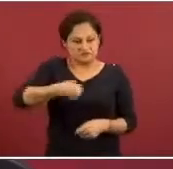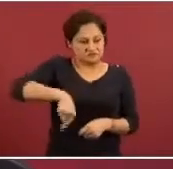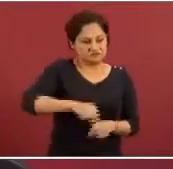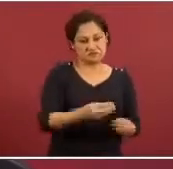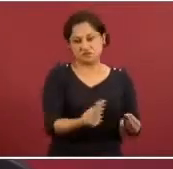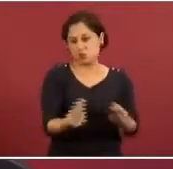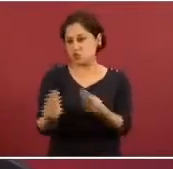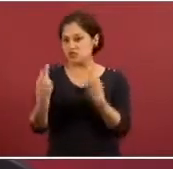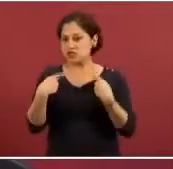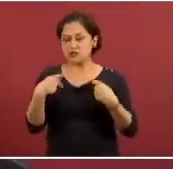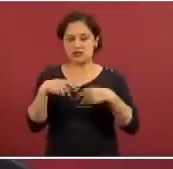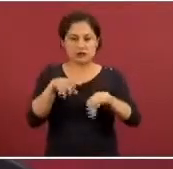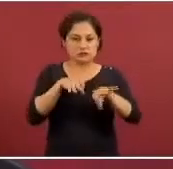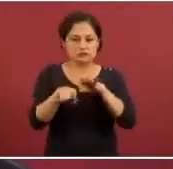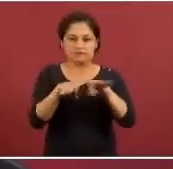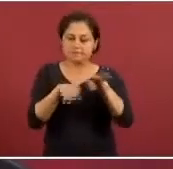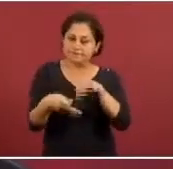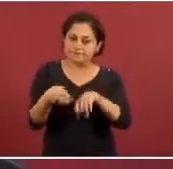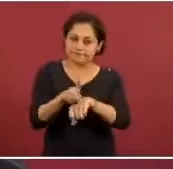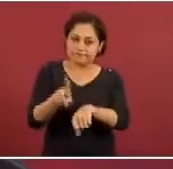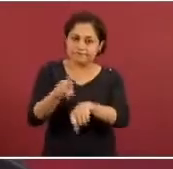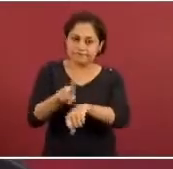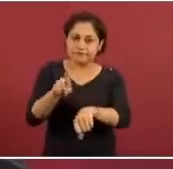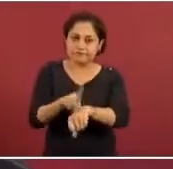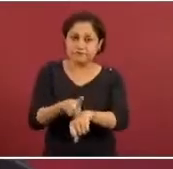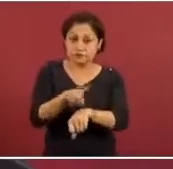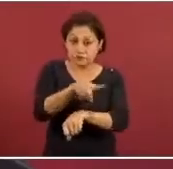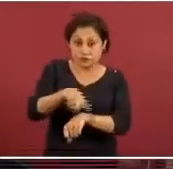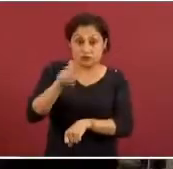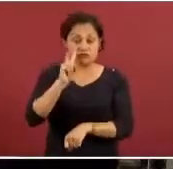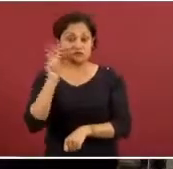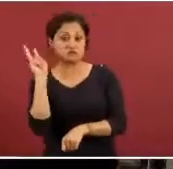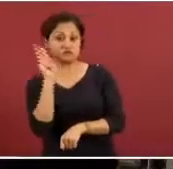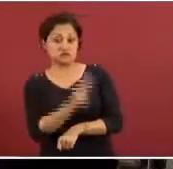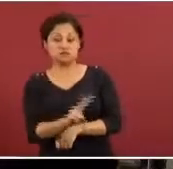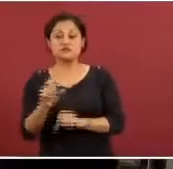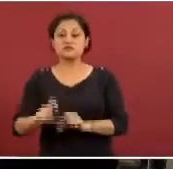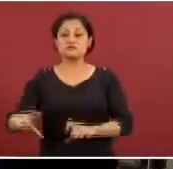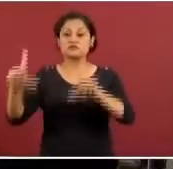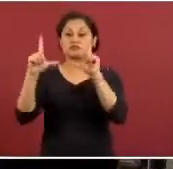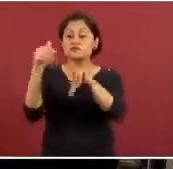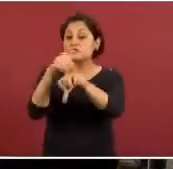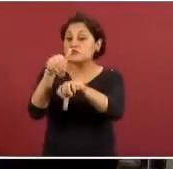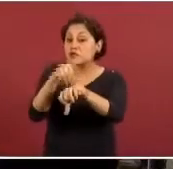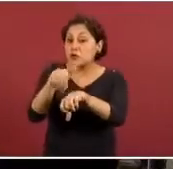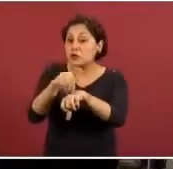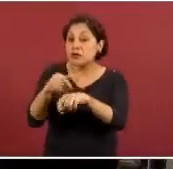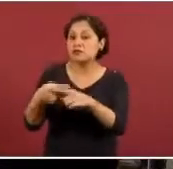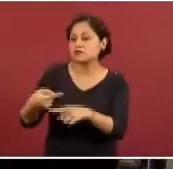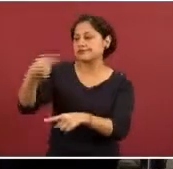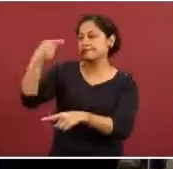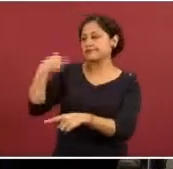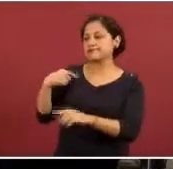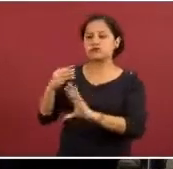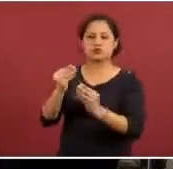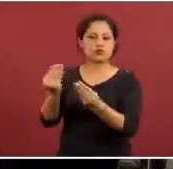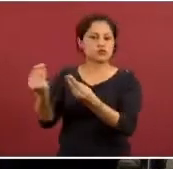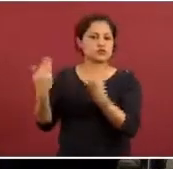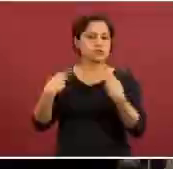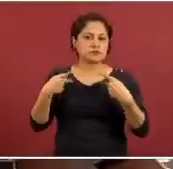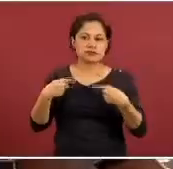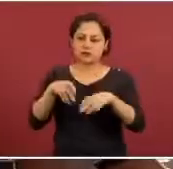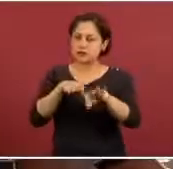trabajo detrás de todas estas cifras que ustedes están contemplando en una diapositiva. Es decir, todos los